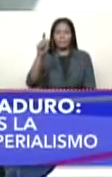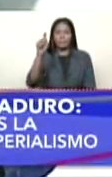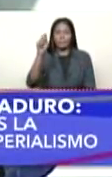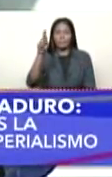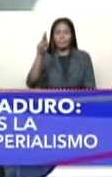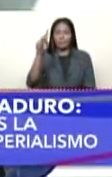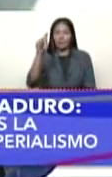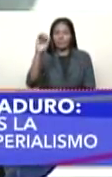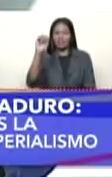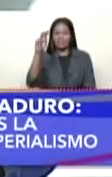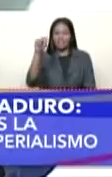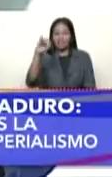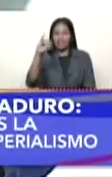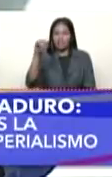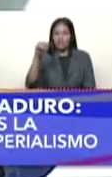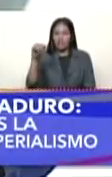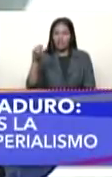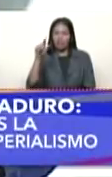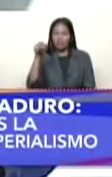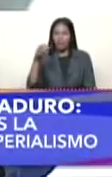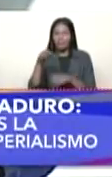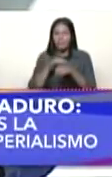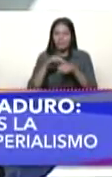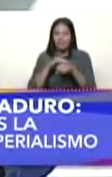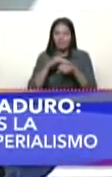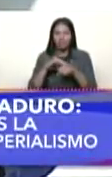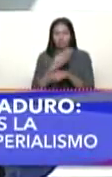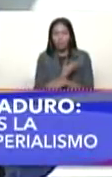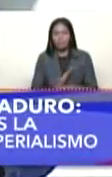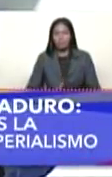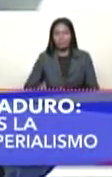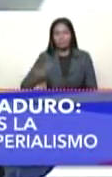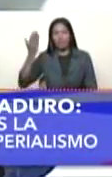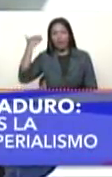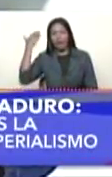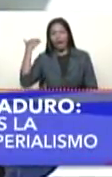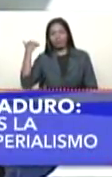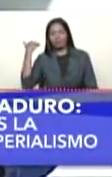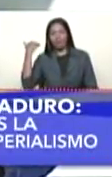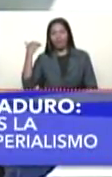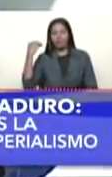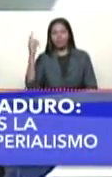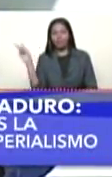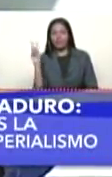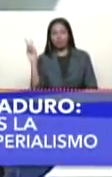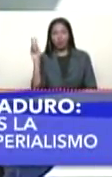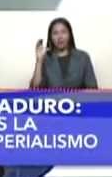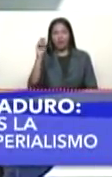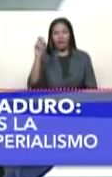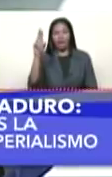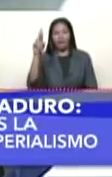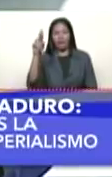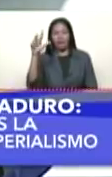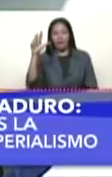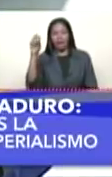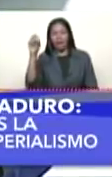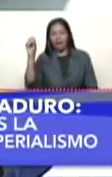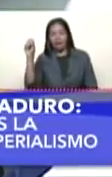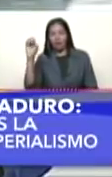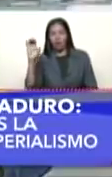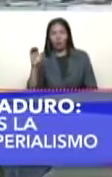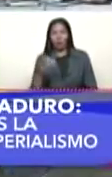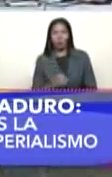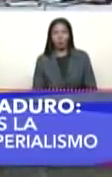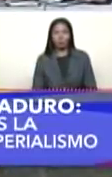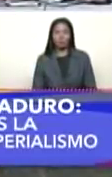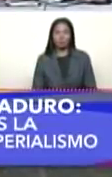fue ministro del gobierno de Carlos Andrés Pérez, el último gobierno de la Cuarta República. El señor Gerardo